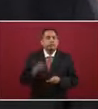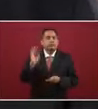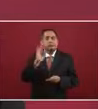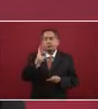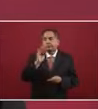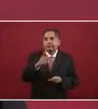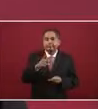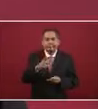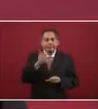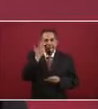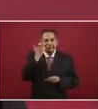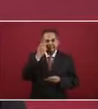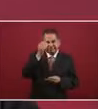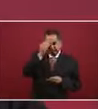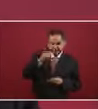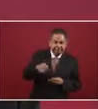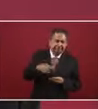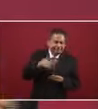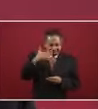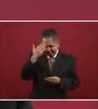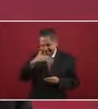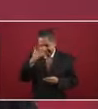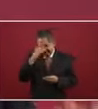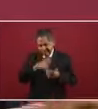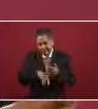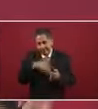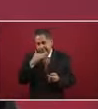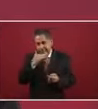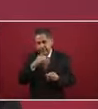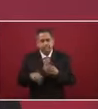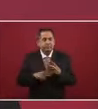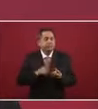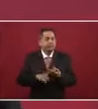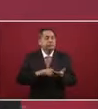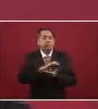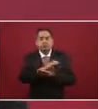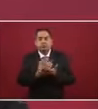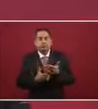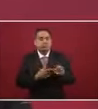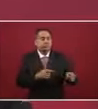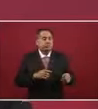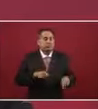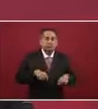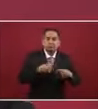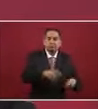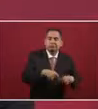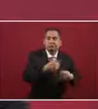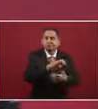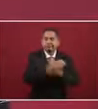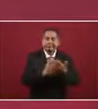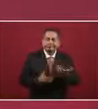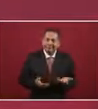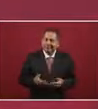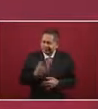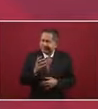cosas, que se dieron los contratos a las empresas, pero